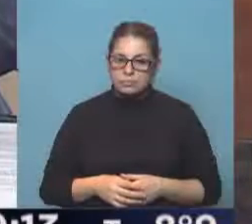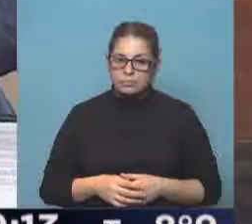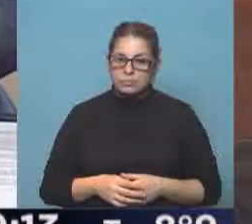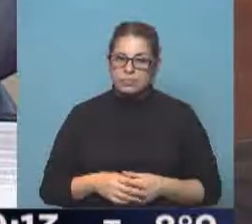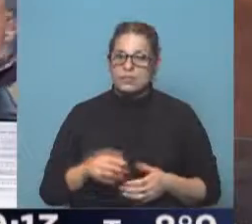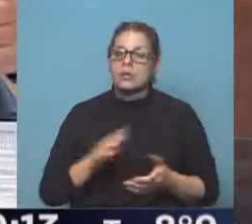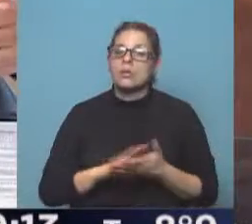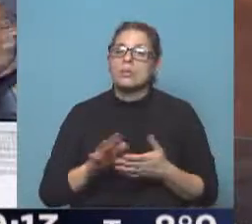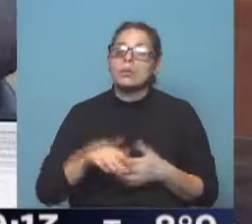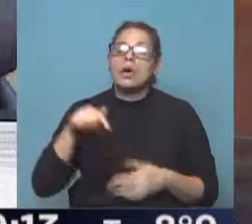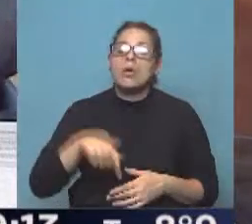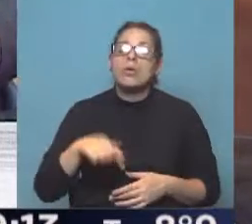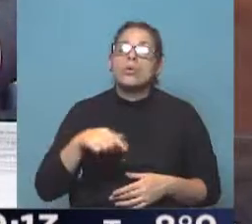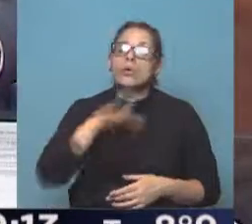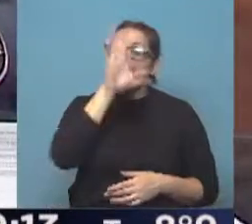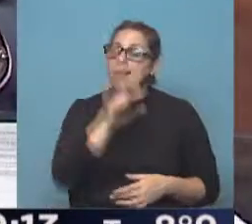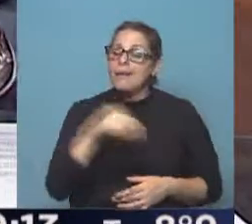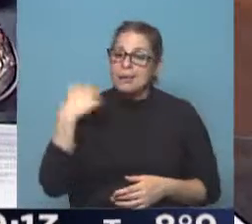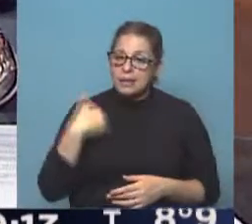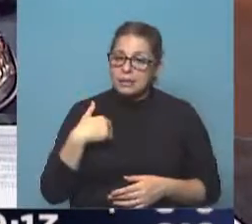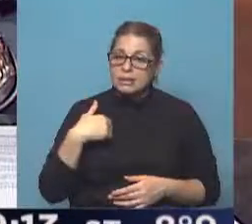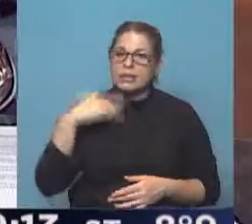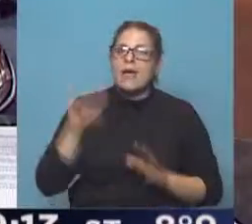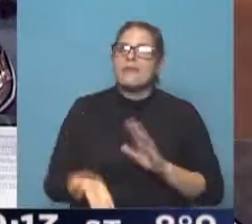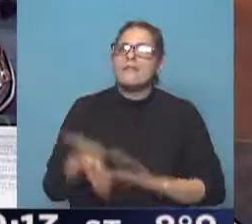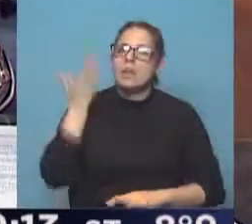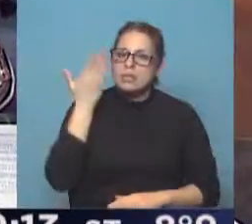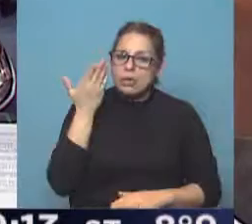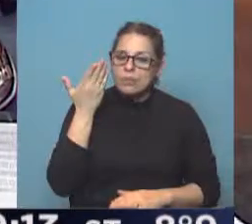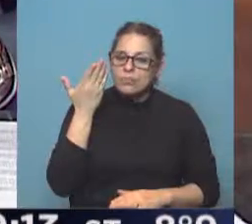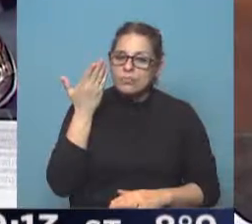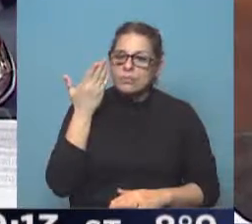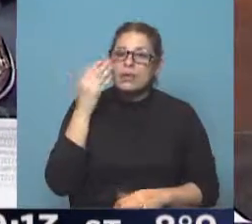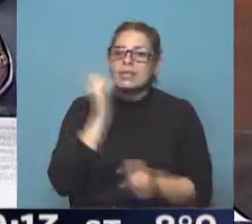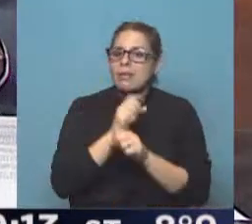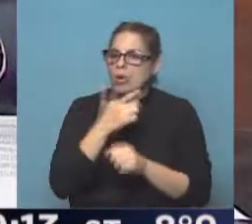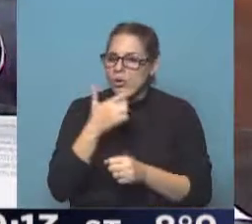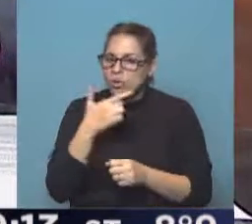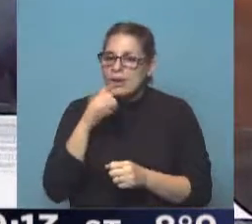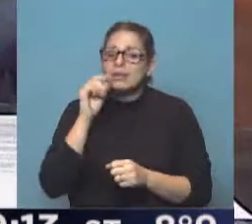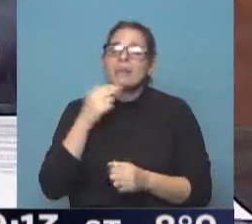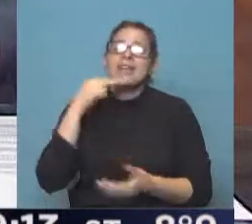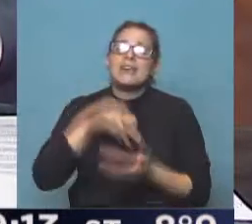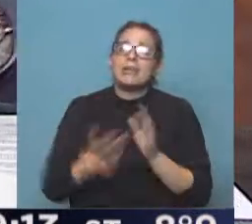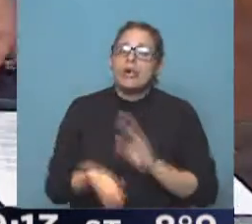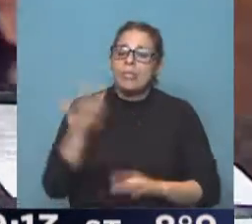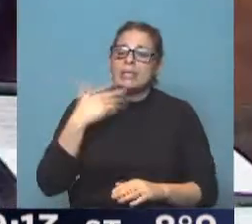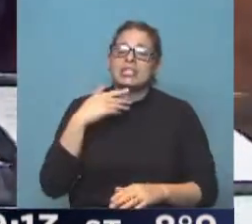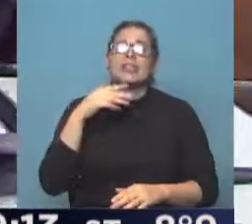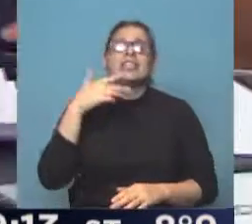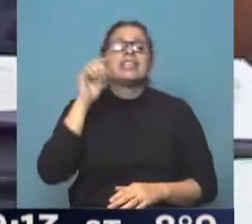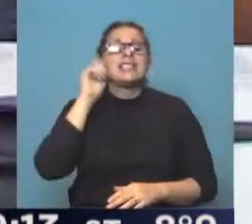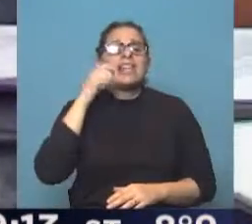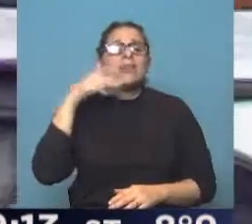Bien, nuevamente nos ocupamos de la actualidad de la República Argentina, la inflación, el desempleo, el aumento de tarifas. Estamos saludando a Daniel Méndez,